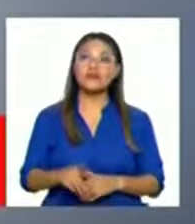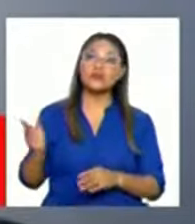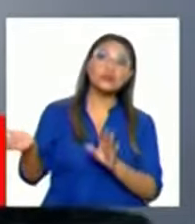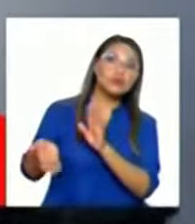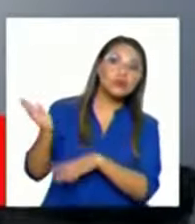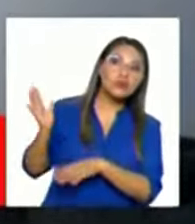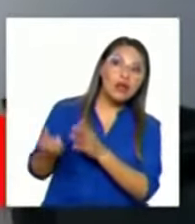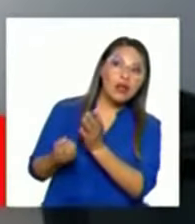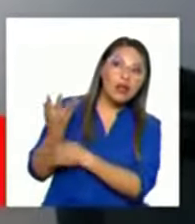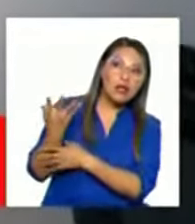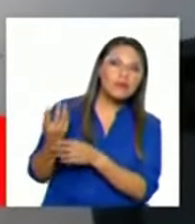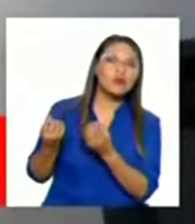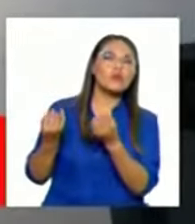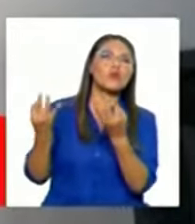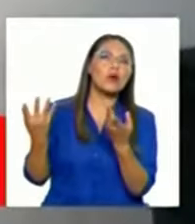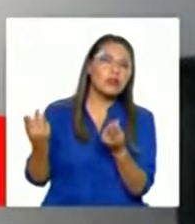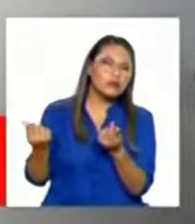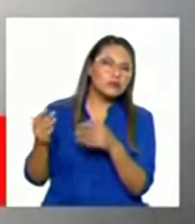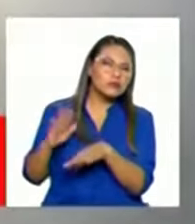Arequipa. ¿Y el pasaje cuándo está?